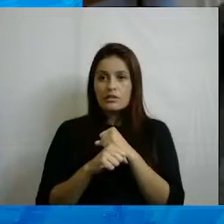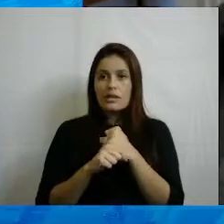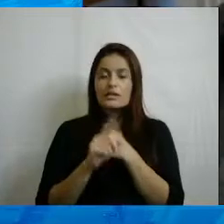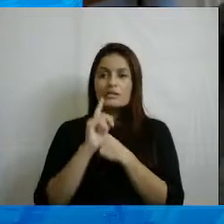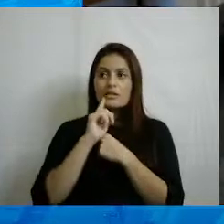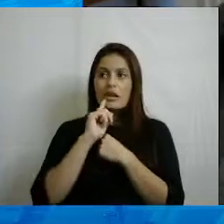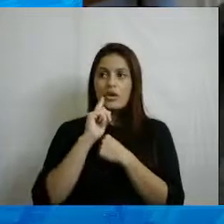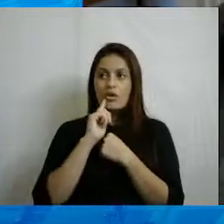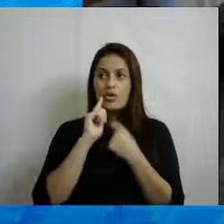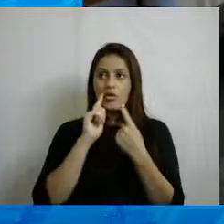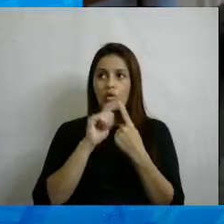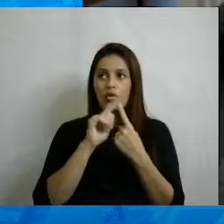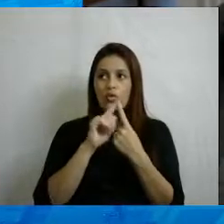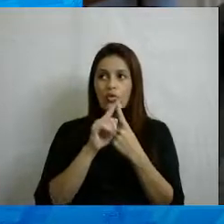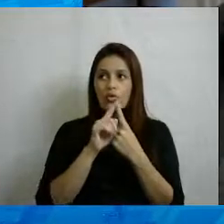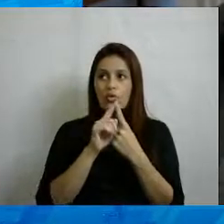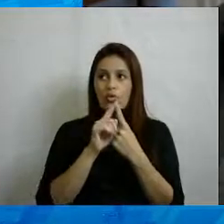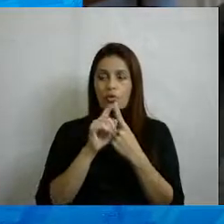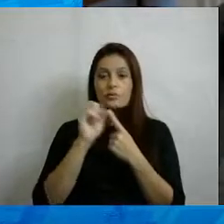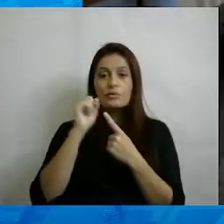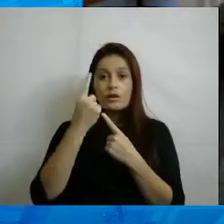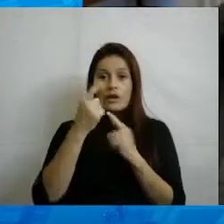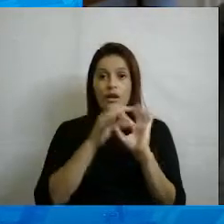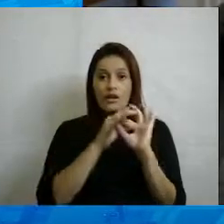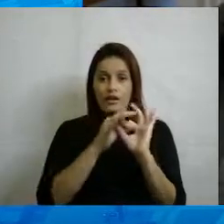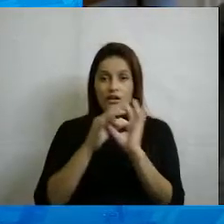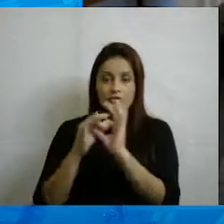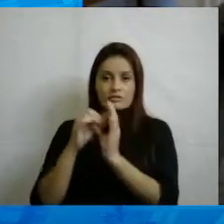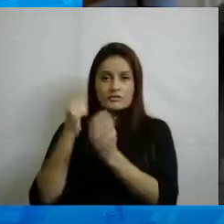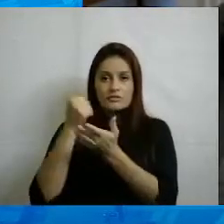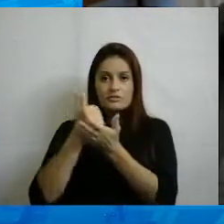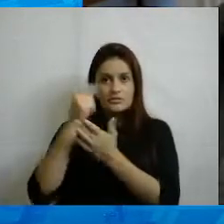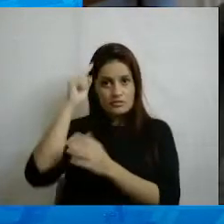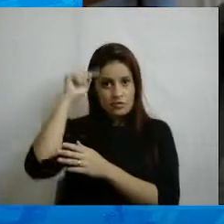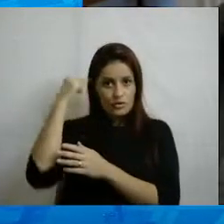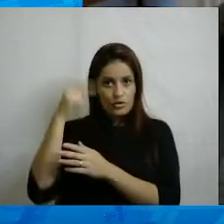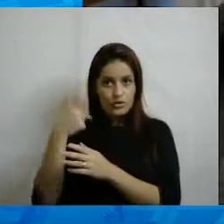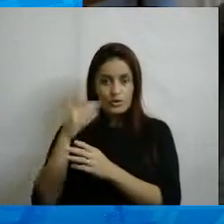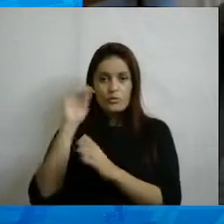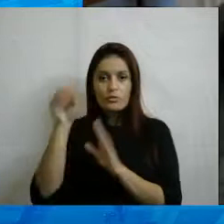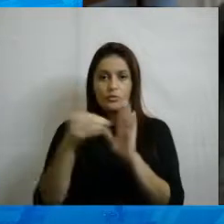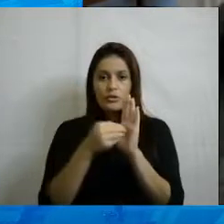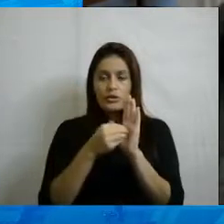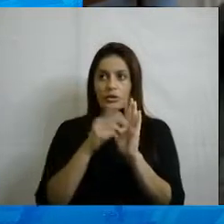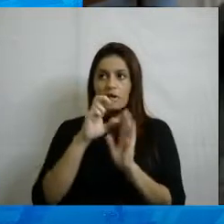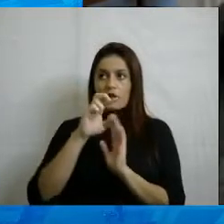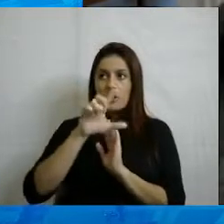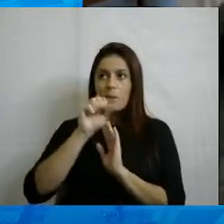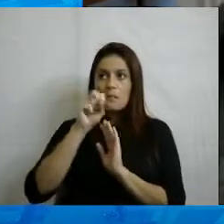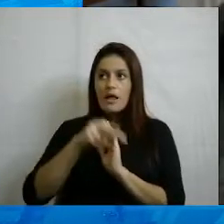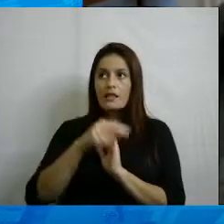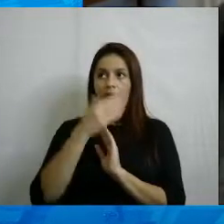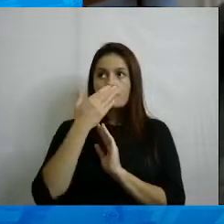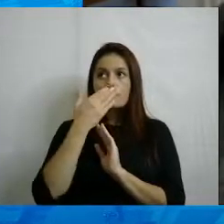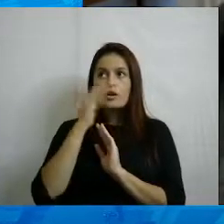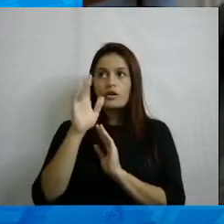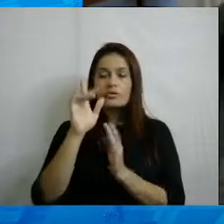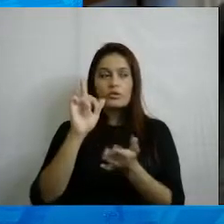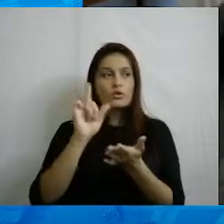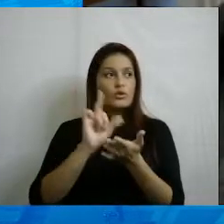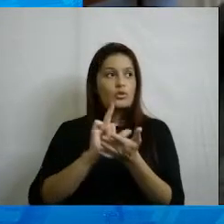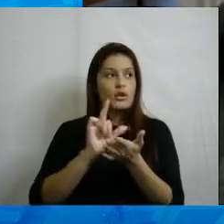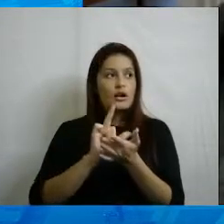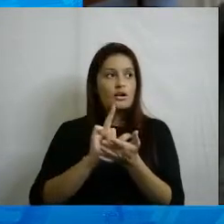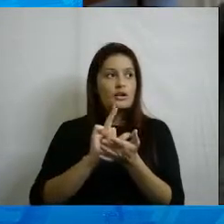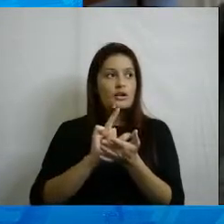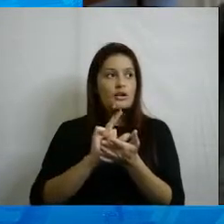pequeño, primero que nada, dándole gracias a la señorita alcaldesa por incorporarnos en el plan de mejoramiento para sector Boulevard. Son dos puntos